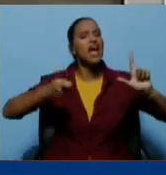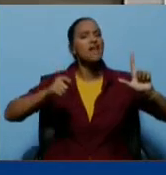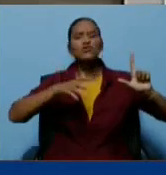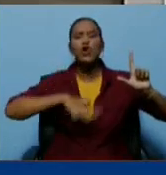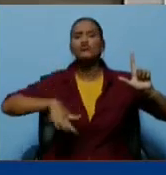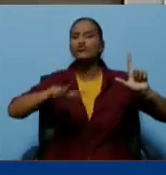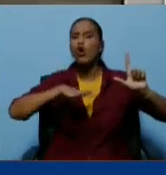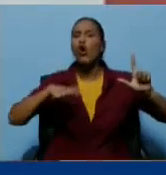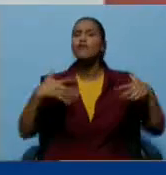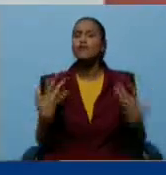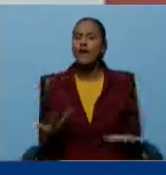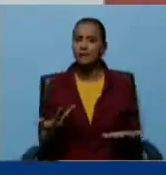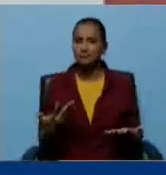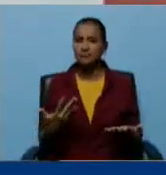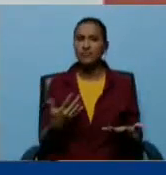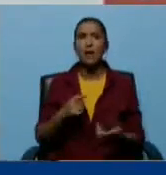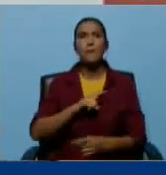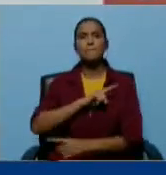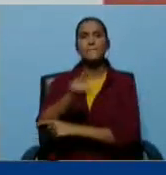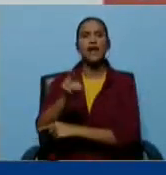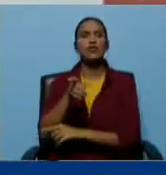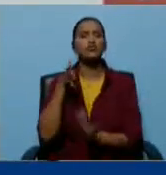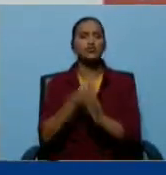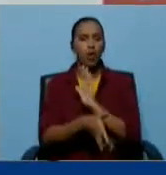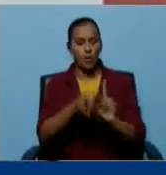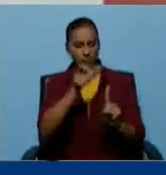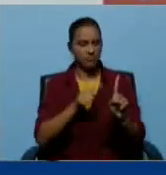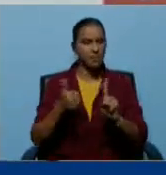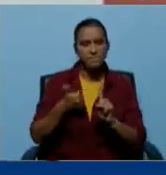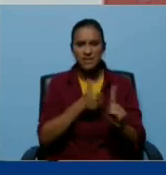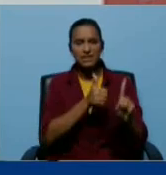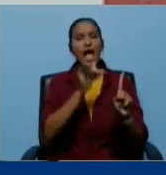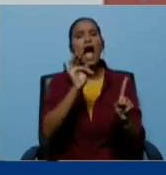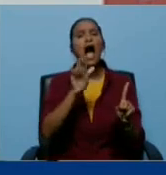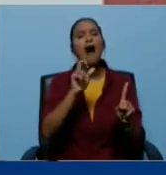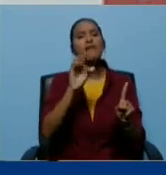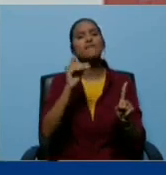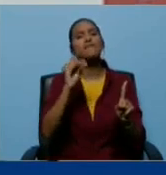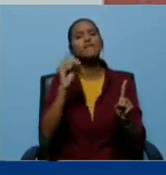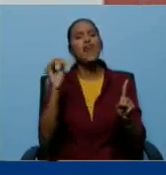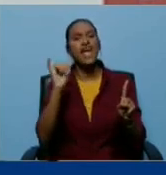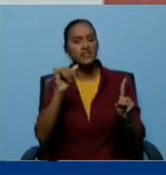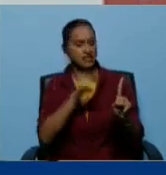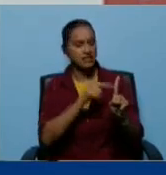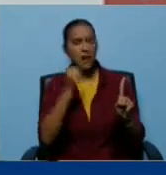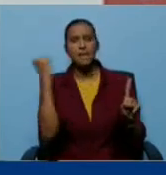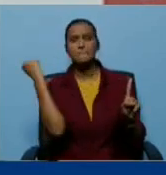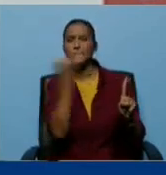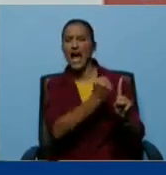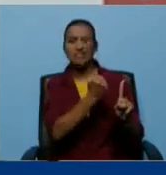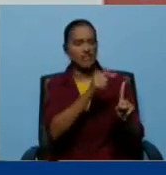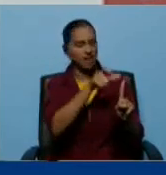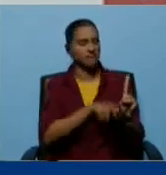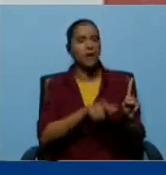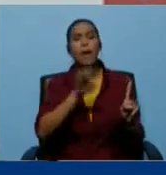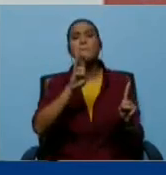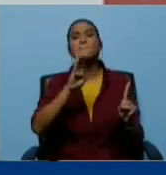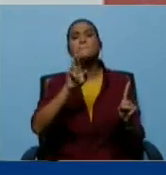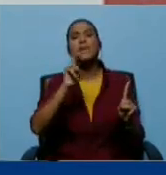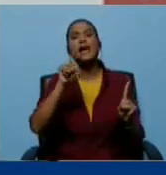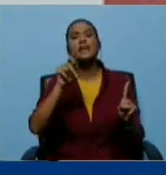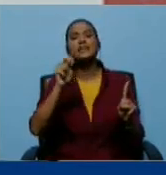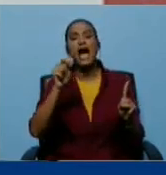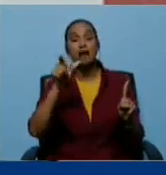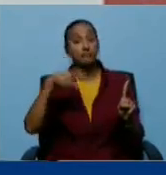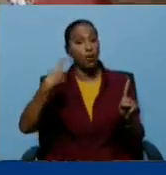allanar, ahí se mandó a perseguir a Freddy Bernal y dieron la orden: maten a Bernal.